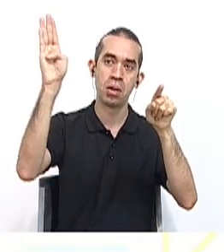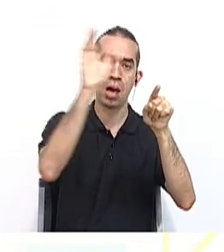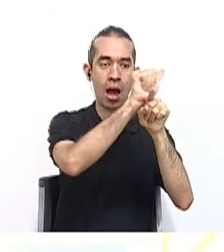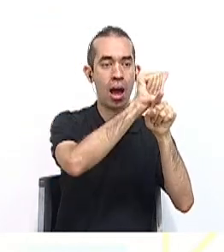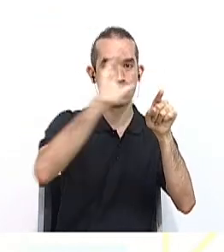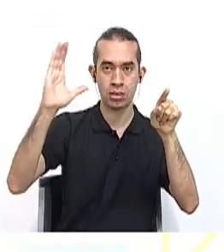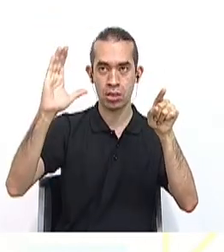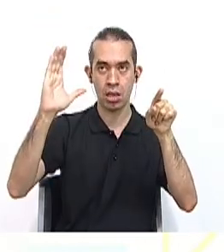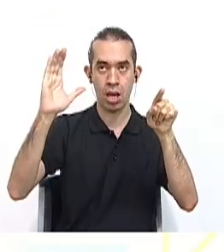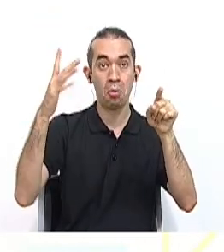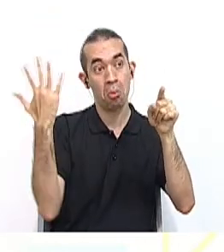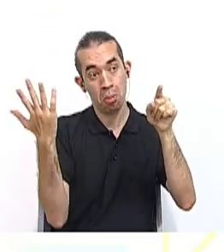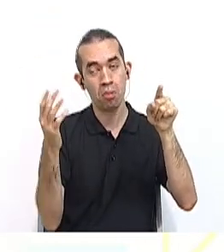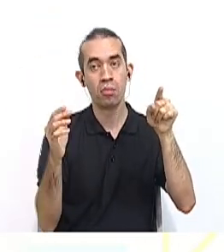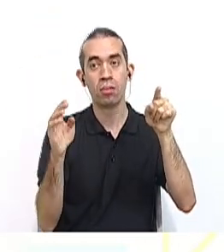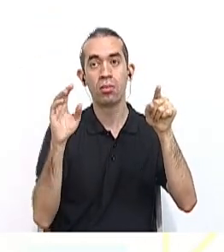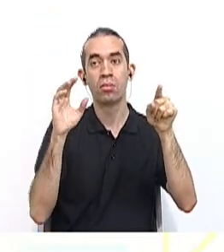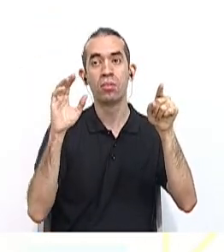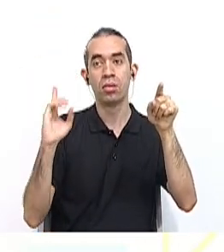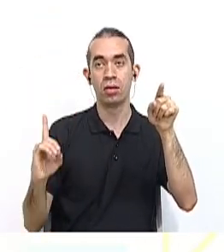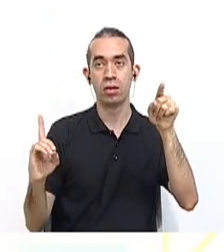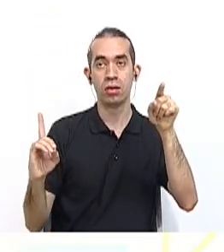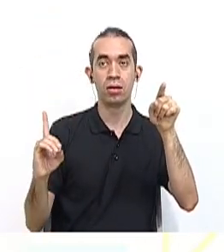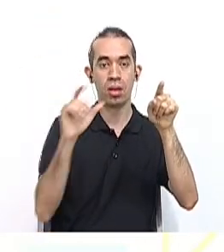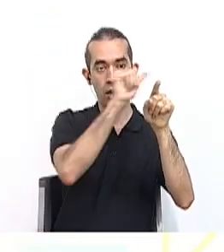congruente con DAC,